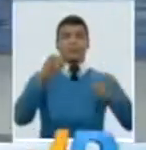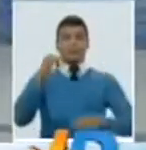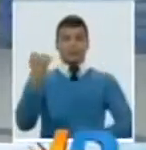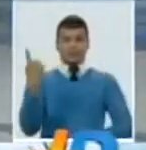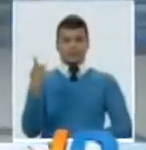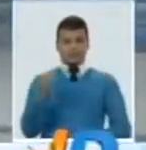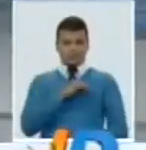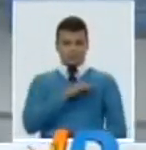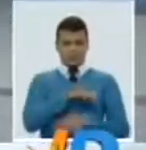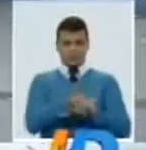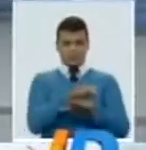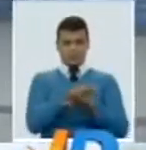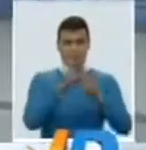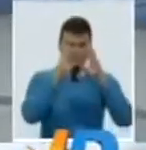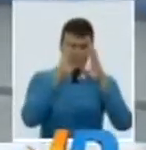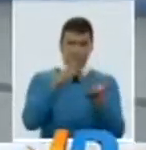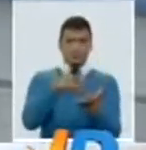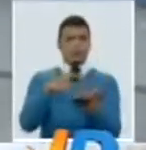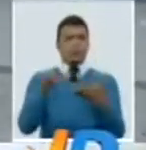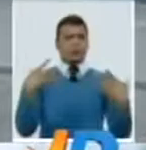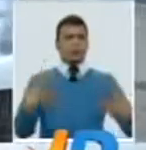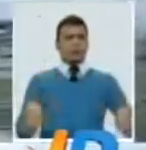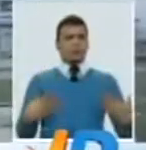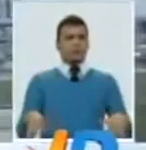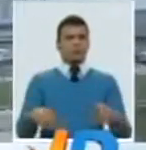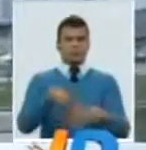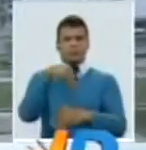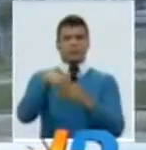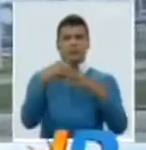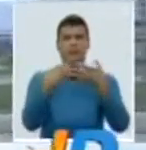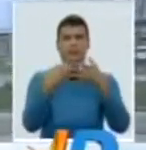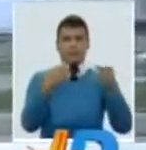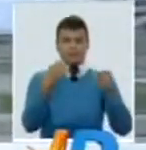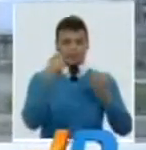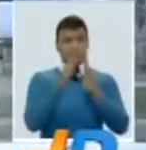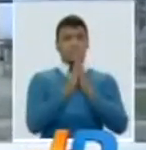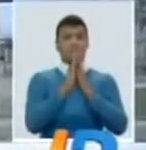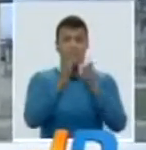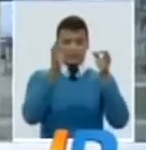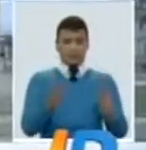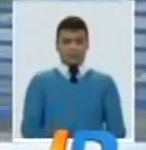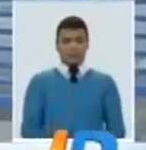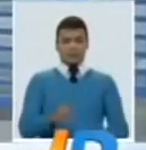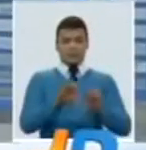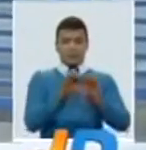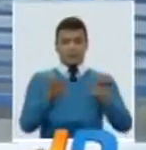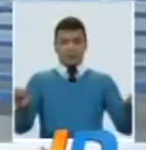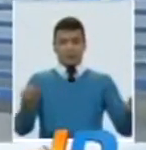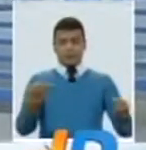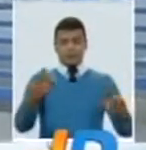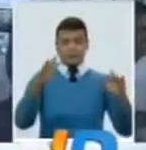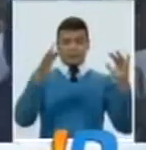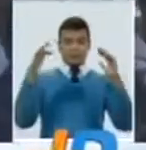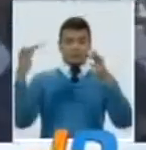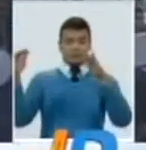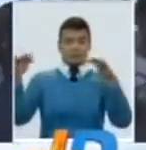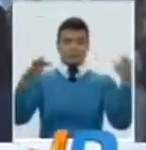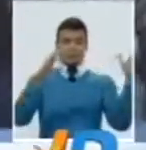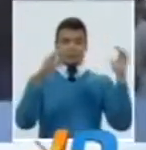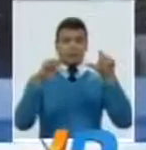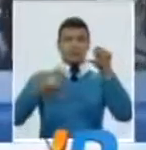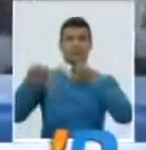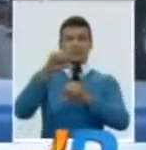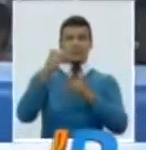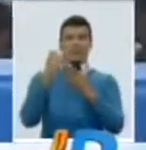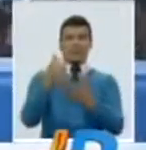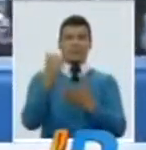ayer en la tarde a atender la emergencia que se presentó dentro del penal. Según los organismos de socorro, uno de los tubos de cloro para el tratamiento del agua tuvo un escape, lo